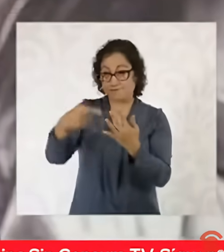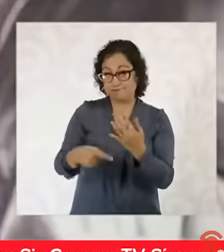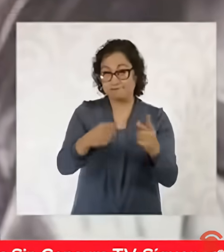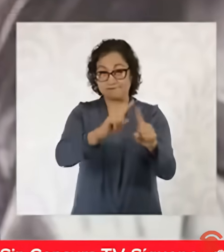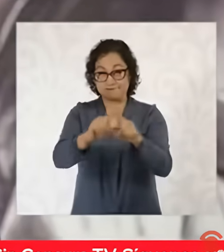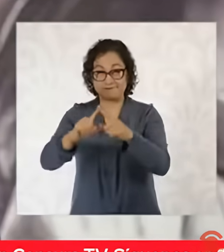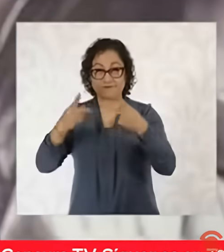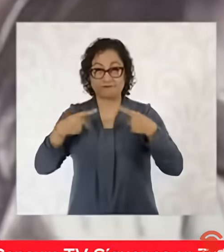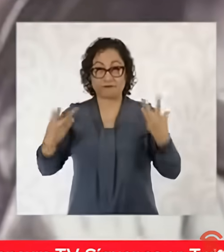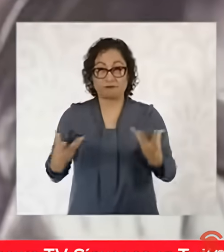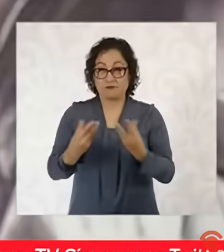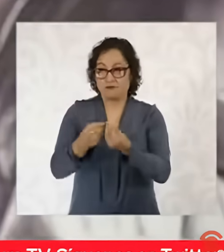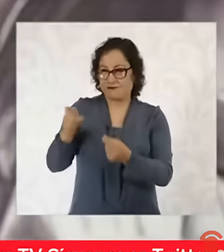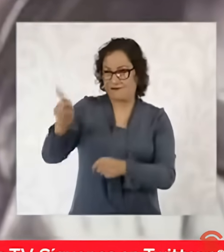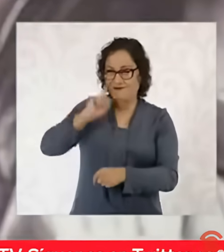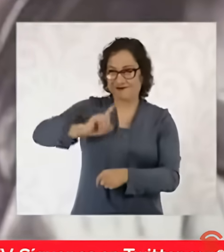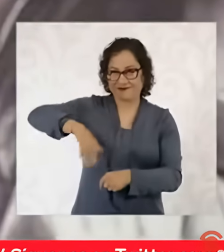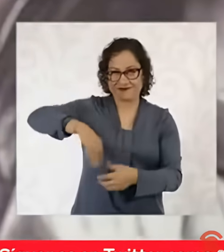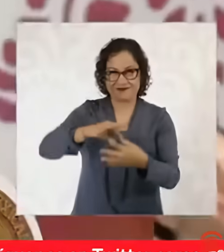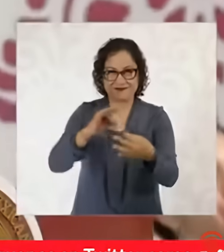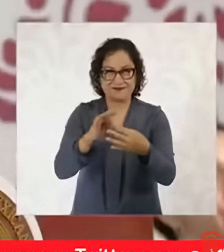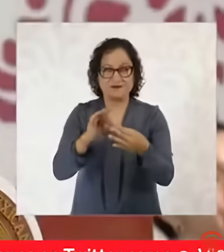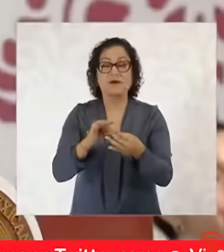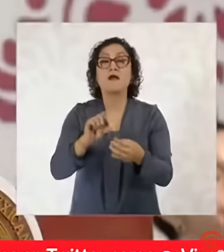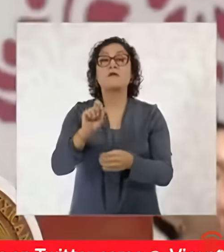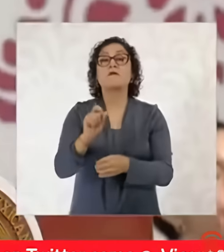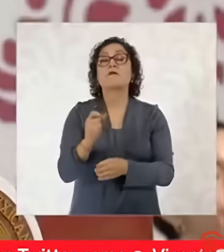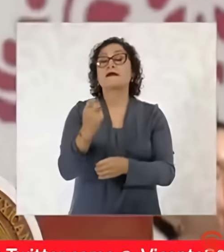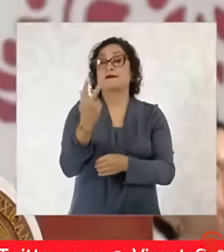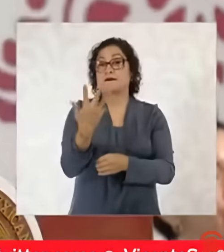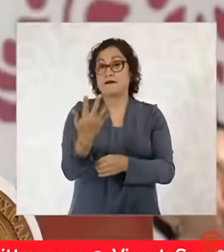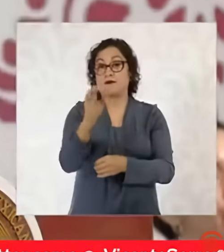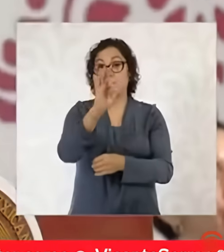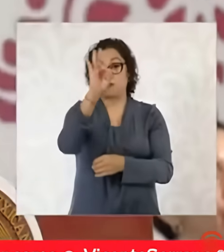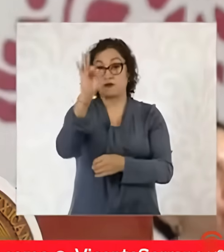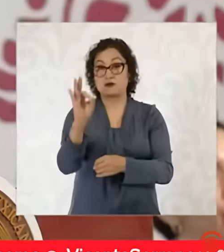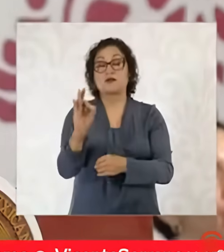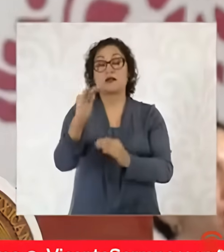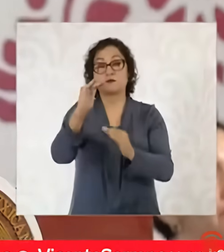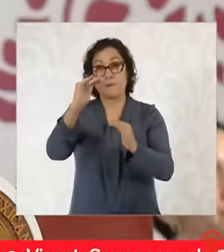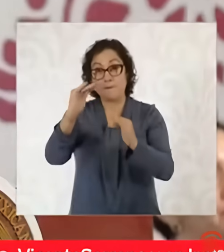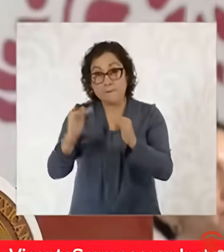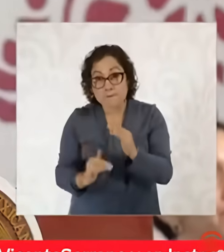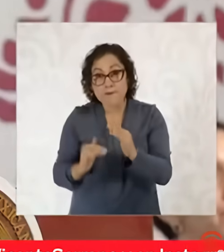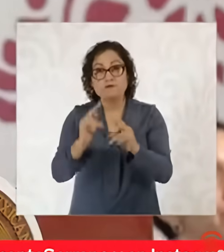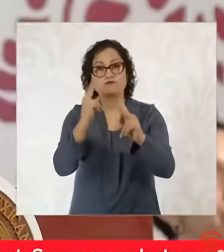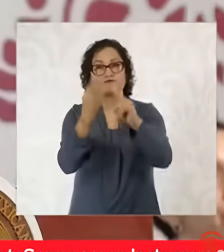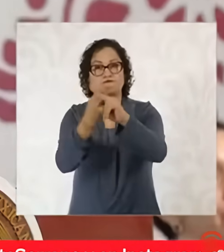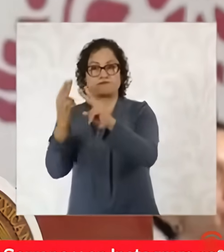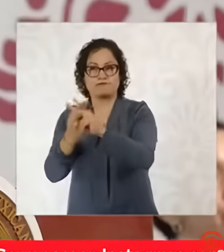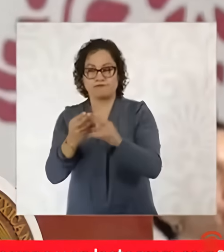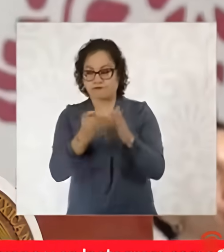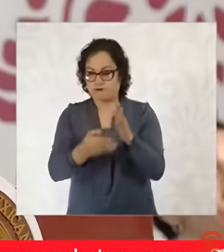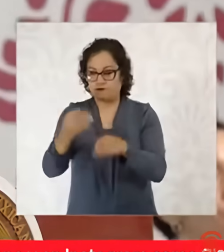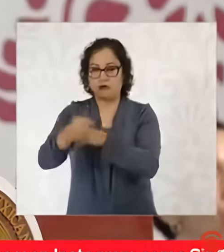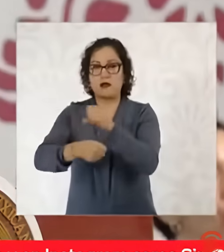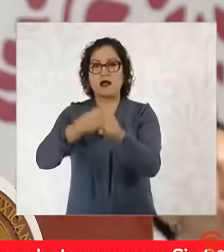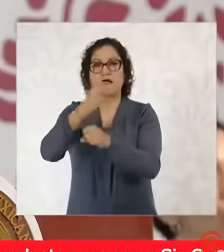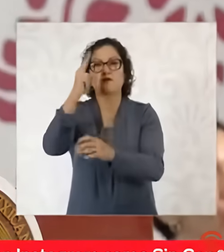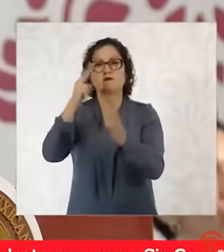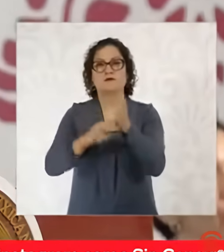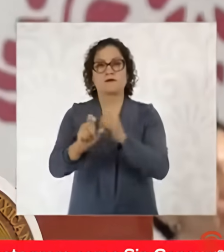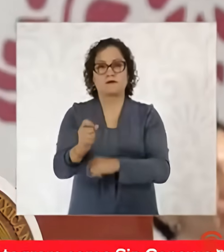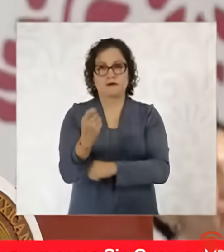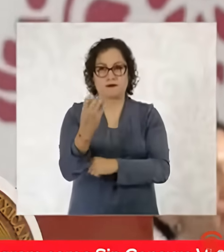se ha logrado reducir en 25% los homicidios con respecto a septiembre del 2024.